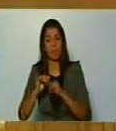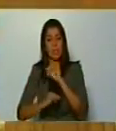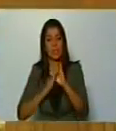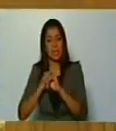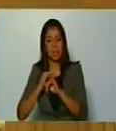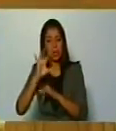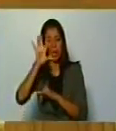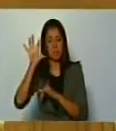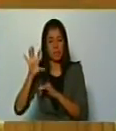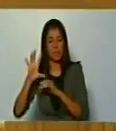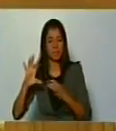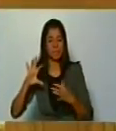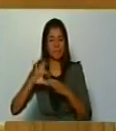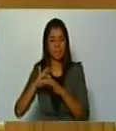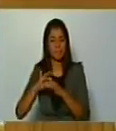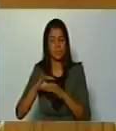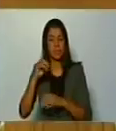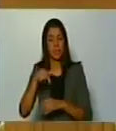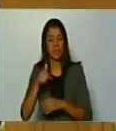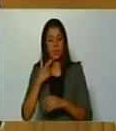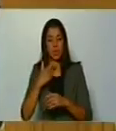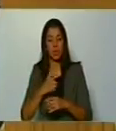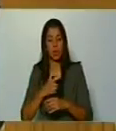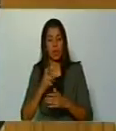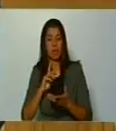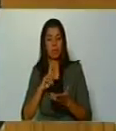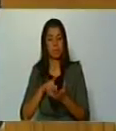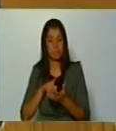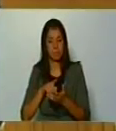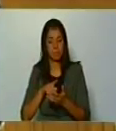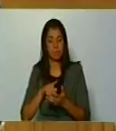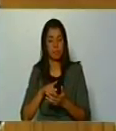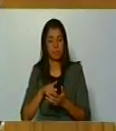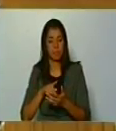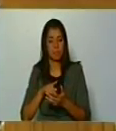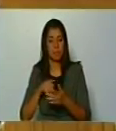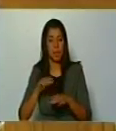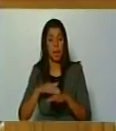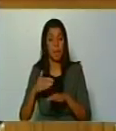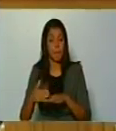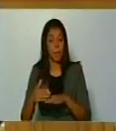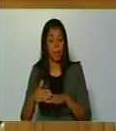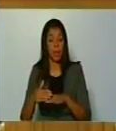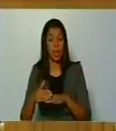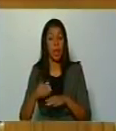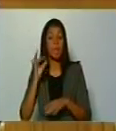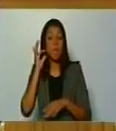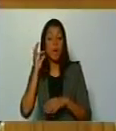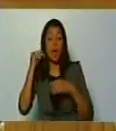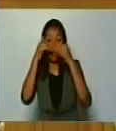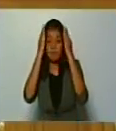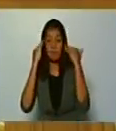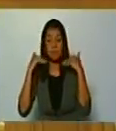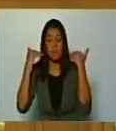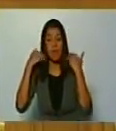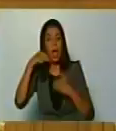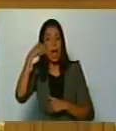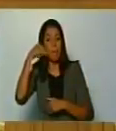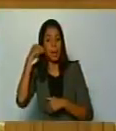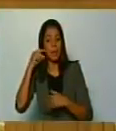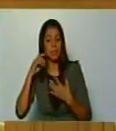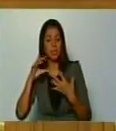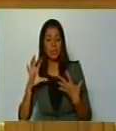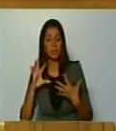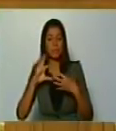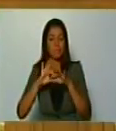tenía implicaciones de carácter protagónico porque la anterior titular era la madrina de